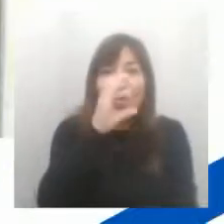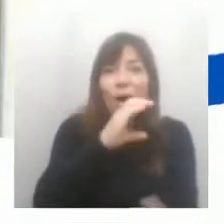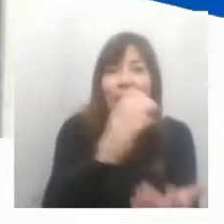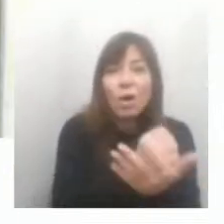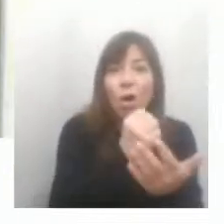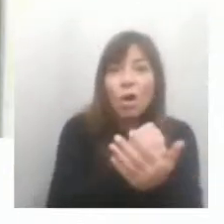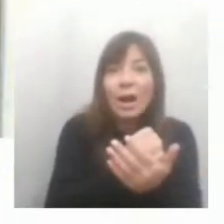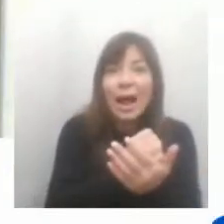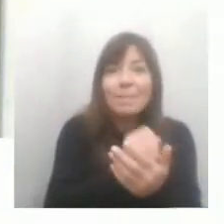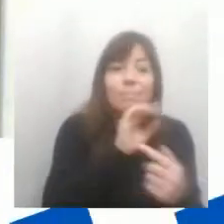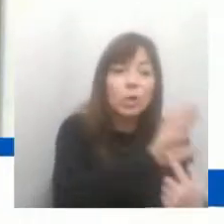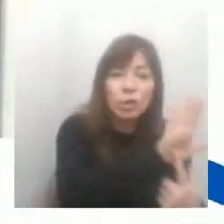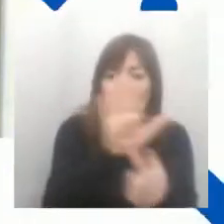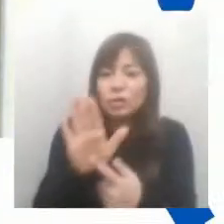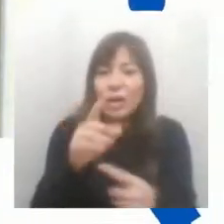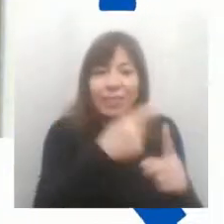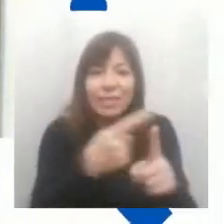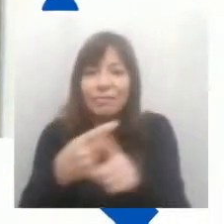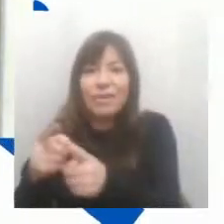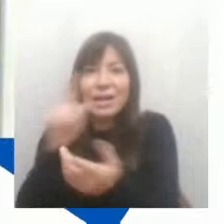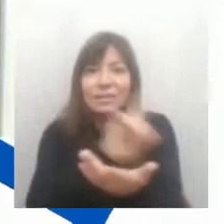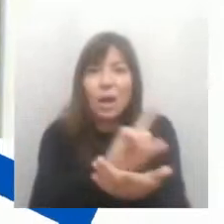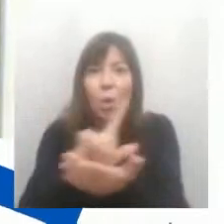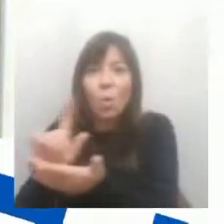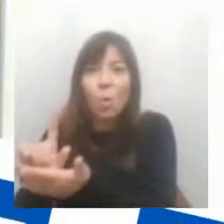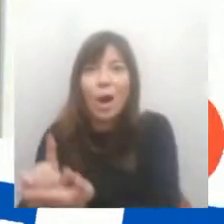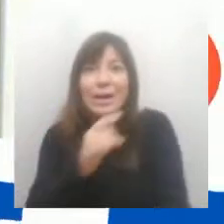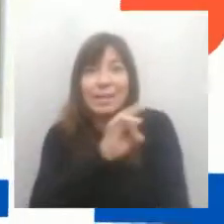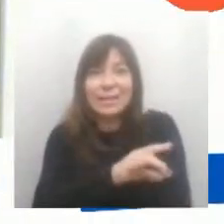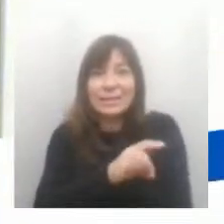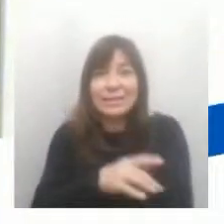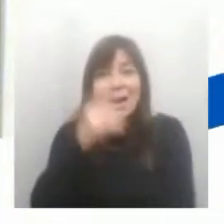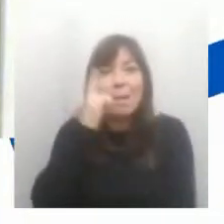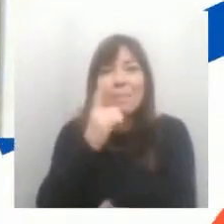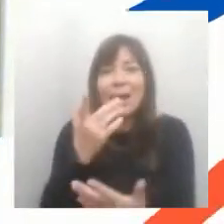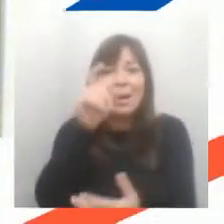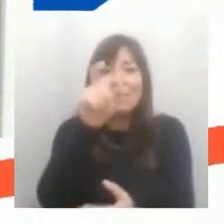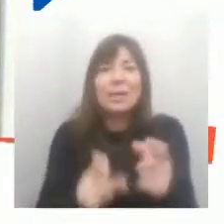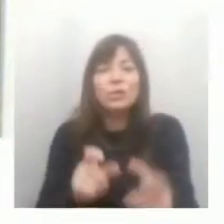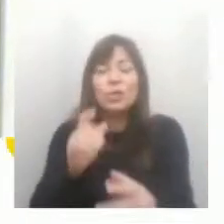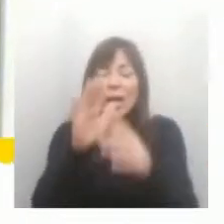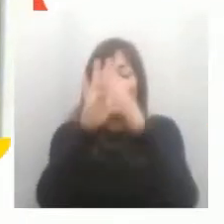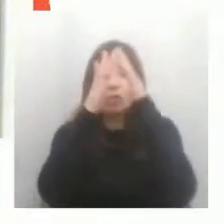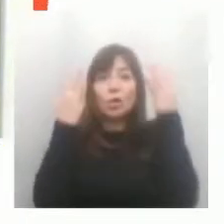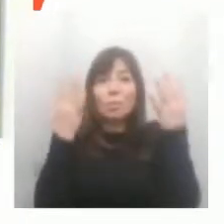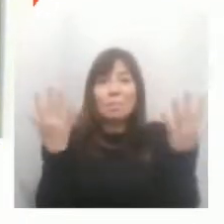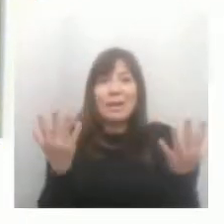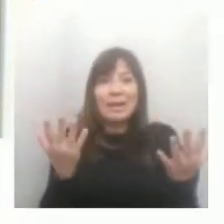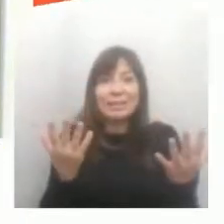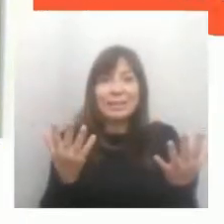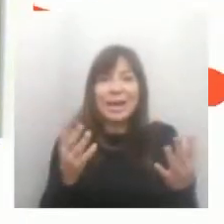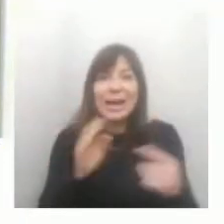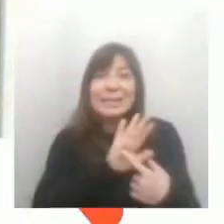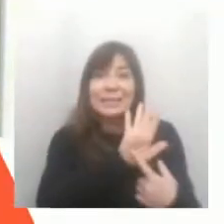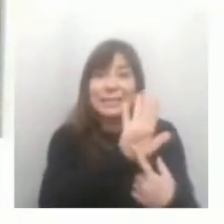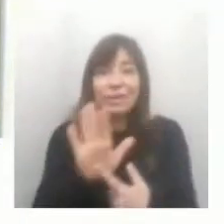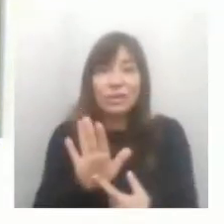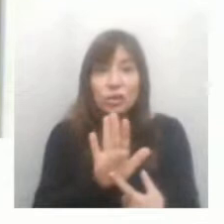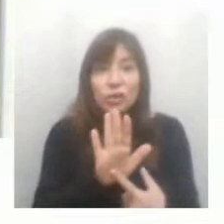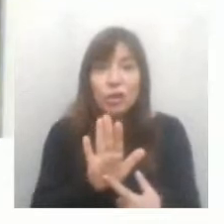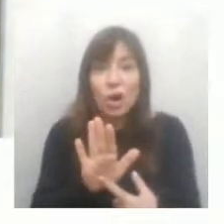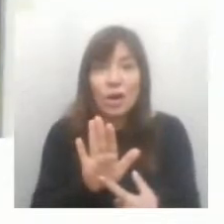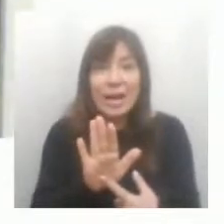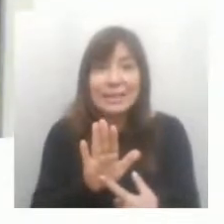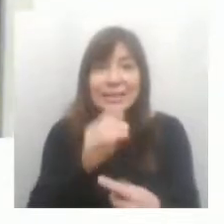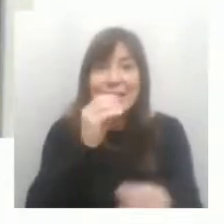que la gente también pueda sorprenderse con una serie de módulos, de exhibiciones interactivas,